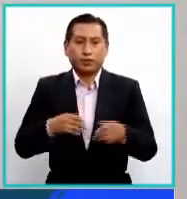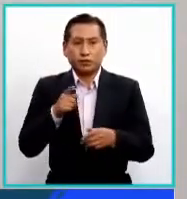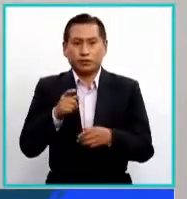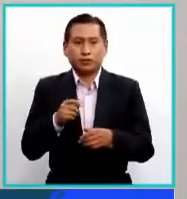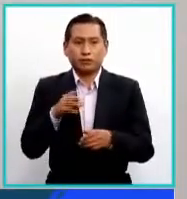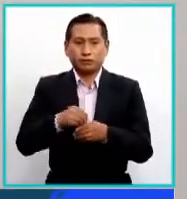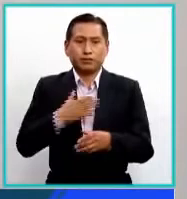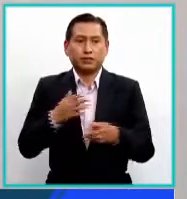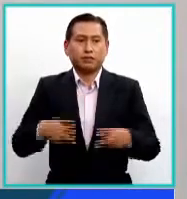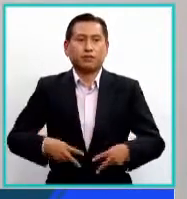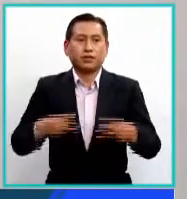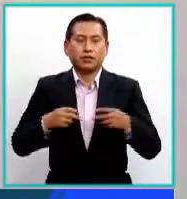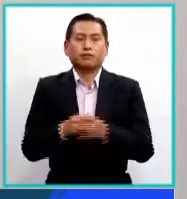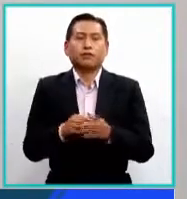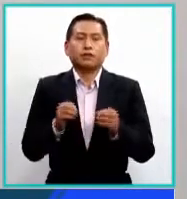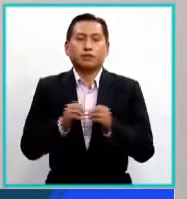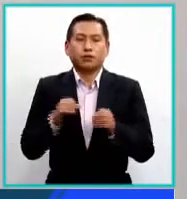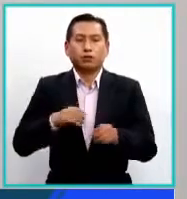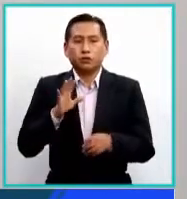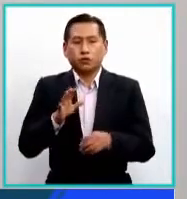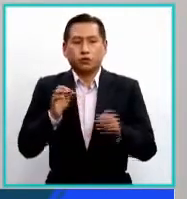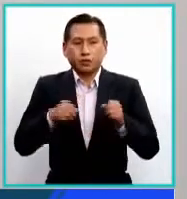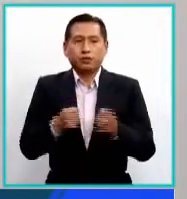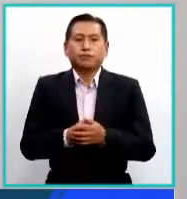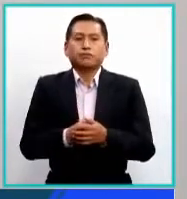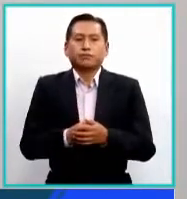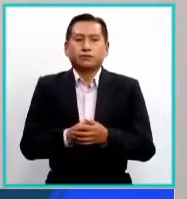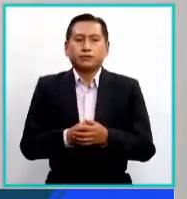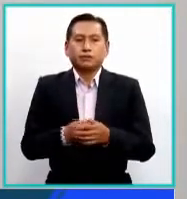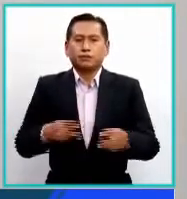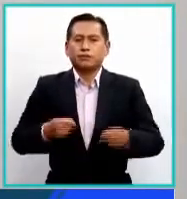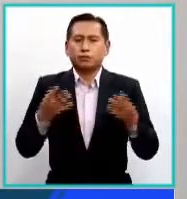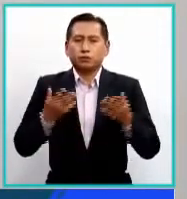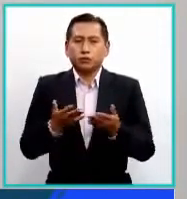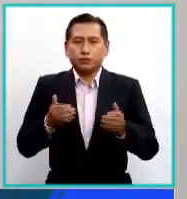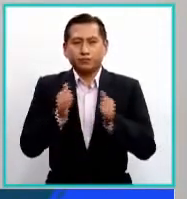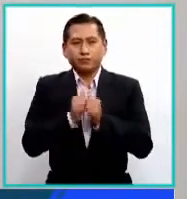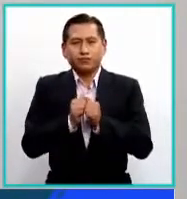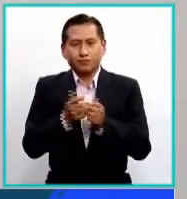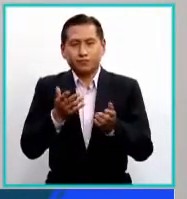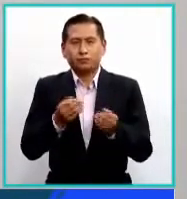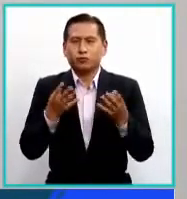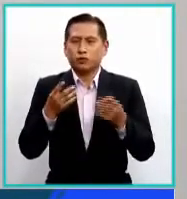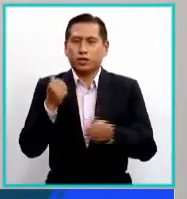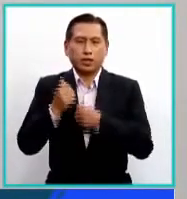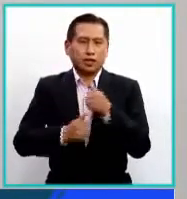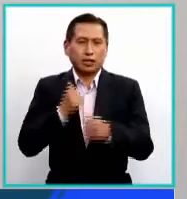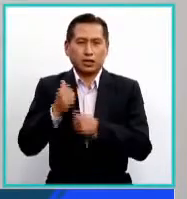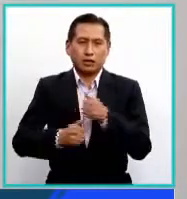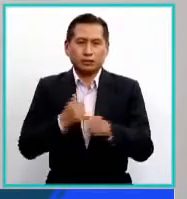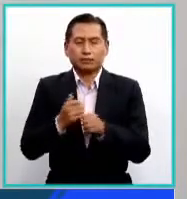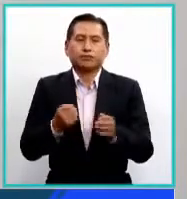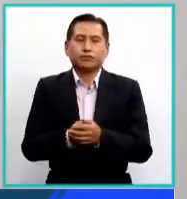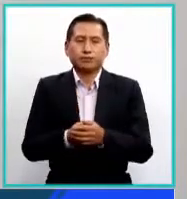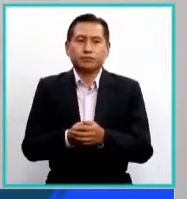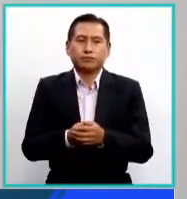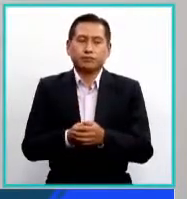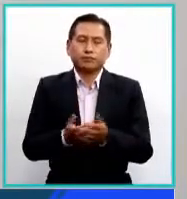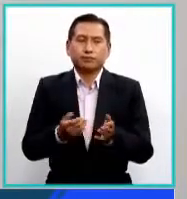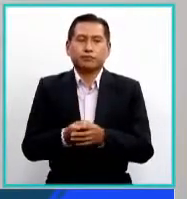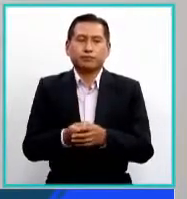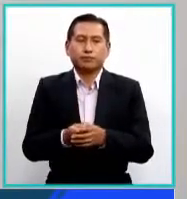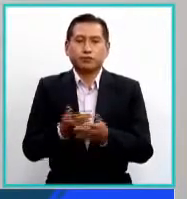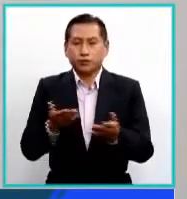seas parte de mi vida y yo poder ser parte de la tuya. Hemos vivido muchas cosas juntas, son un montón de años y nos pasó